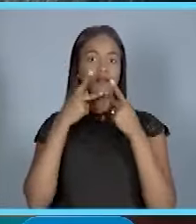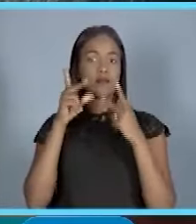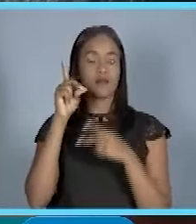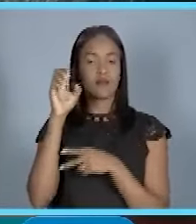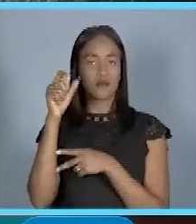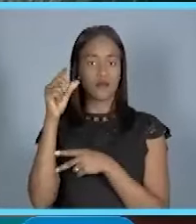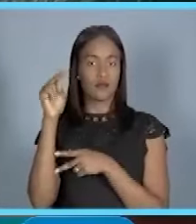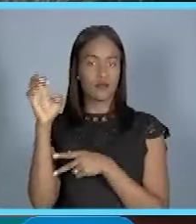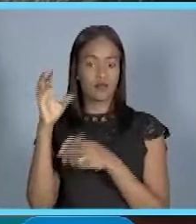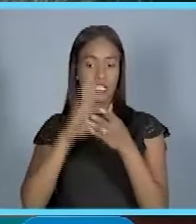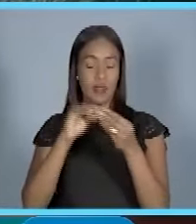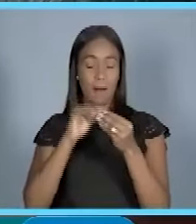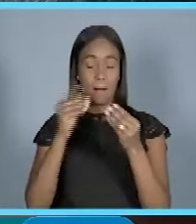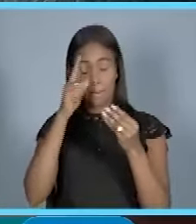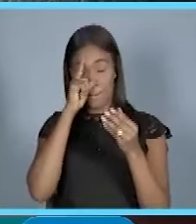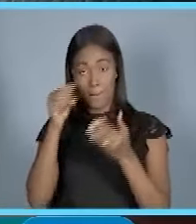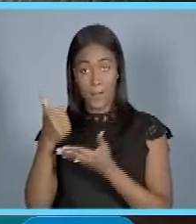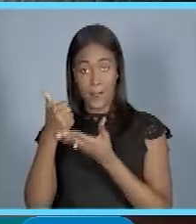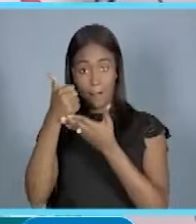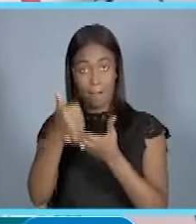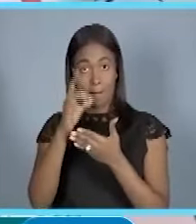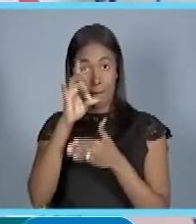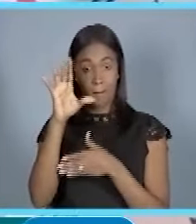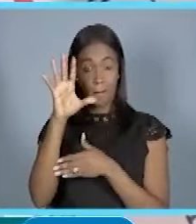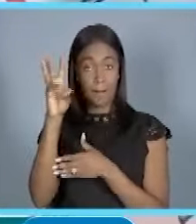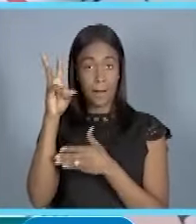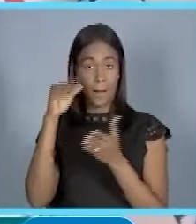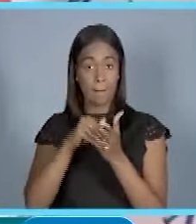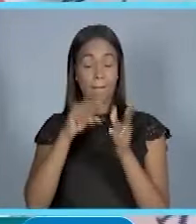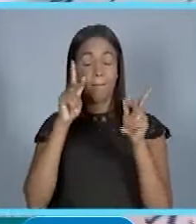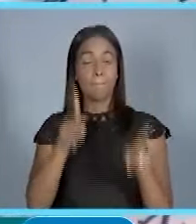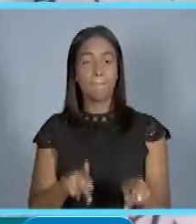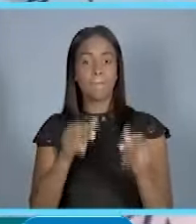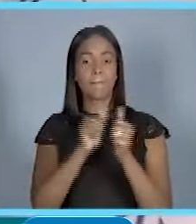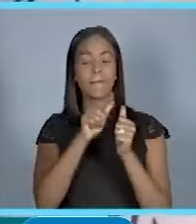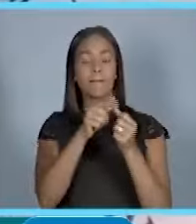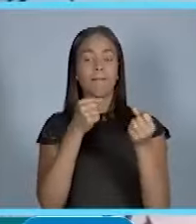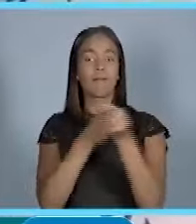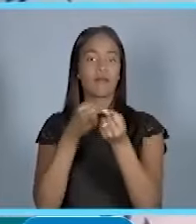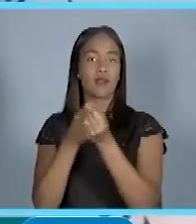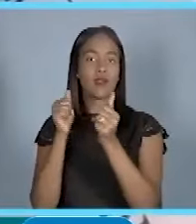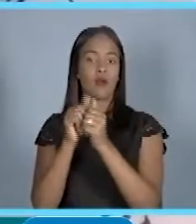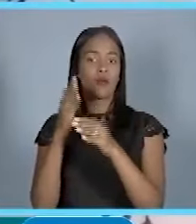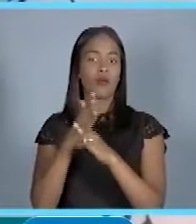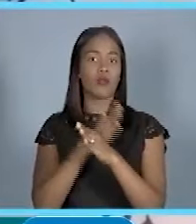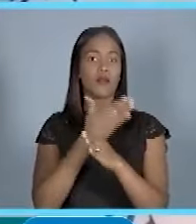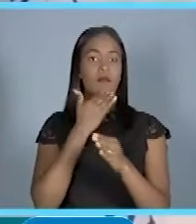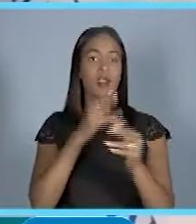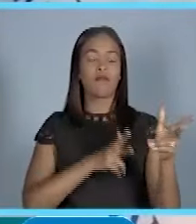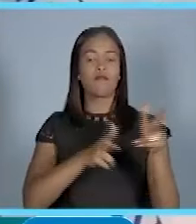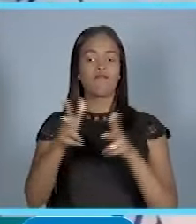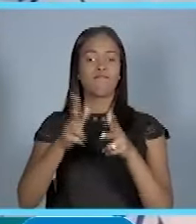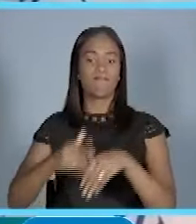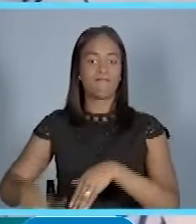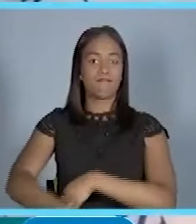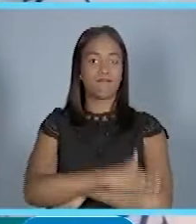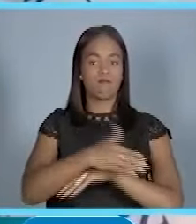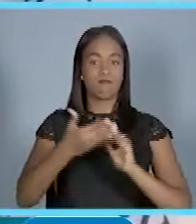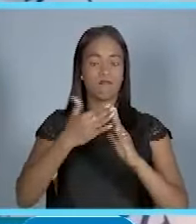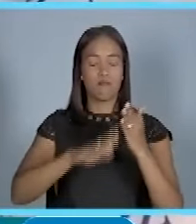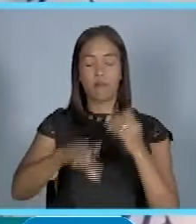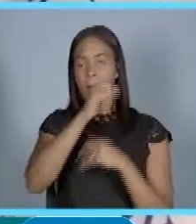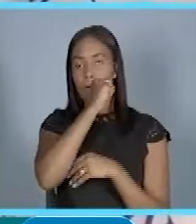Ascensión resaltó que la vía beneficiará a 857 mil personas y contribuirá a mejorar la circulación vial en el